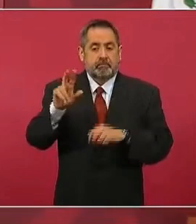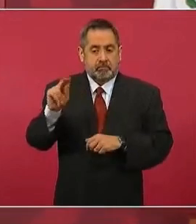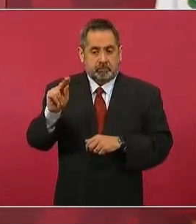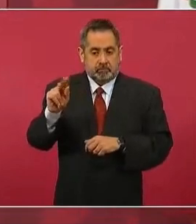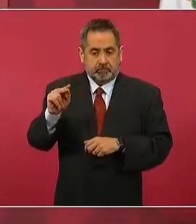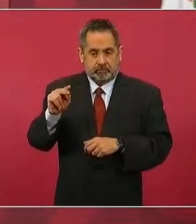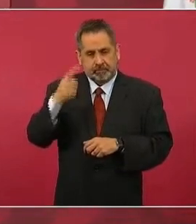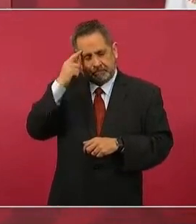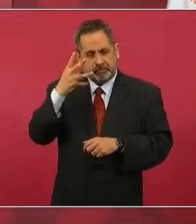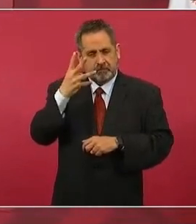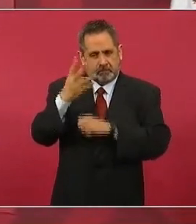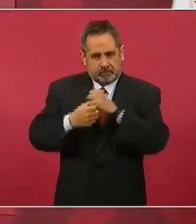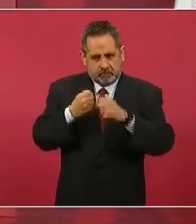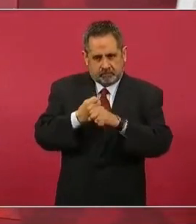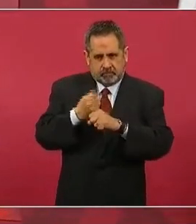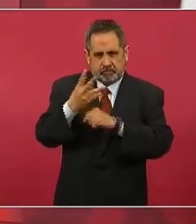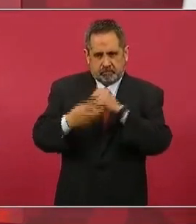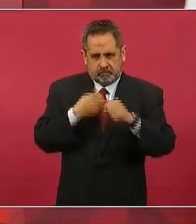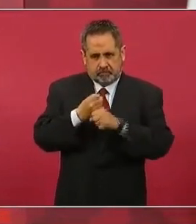años,